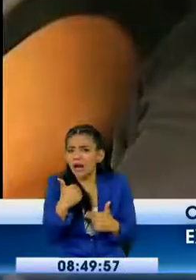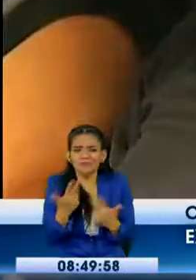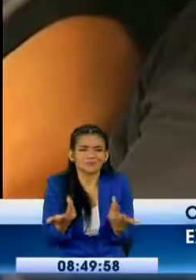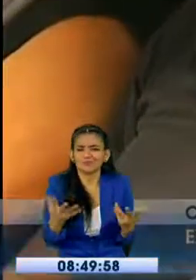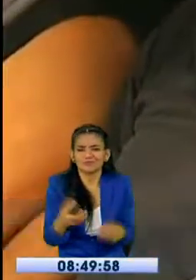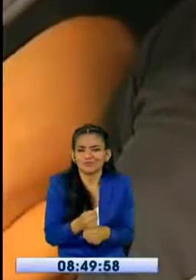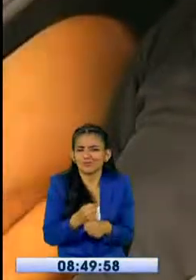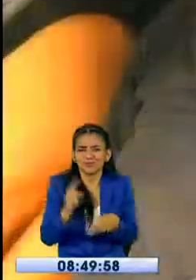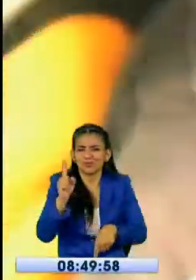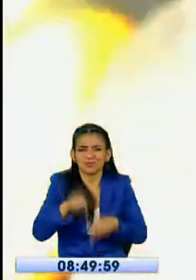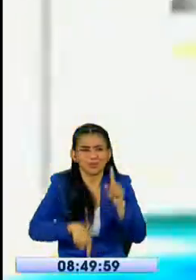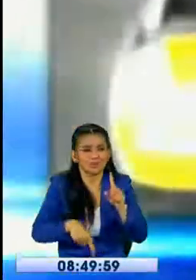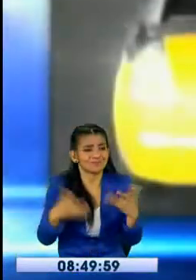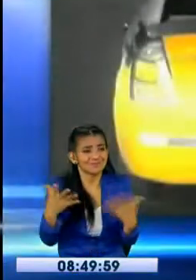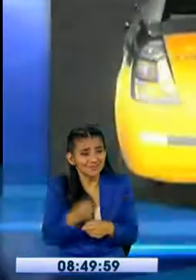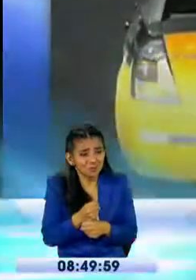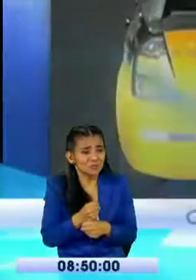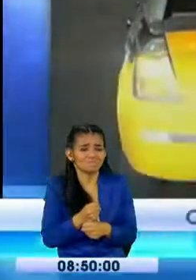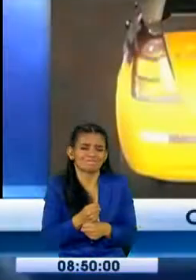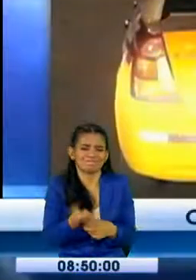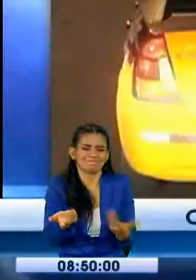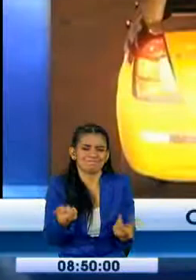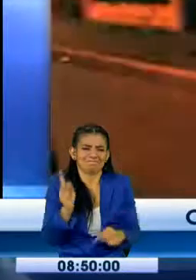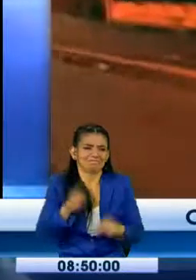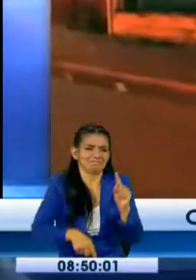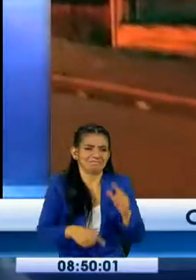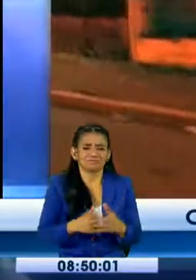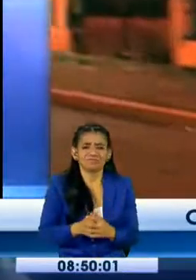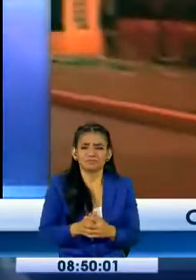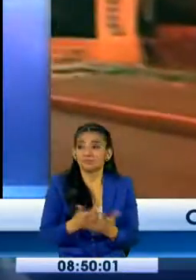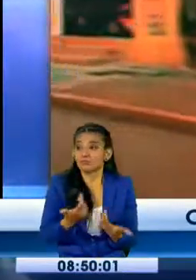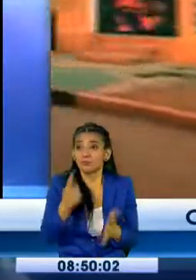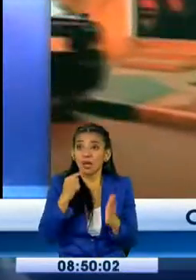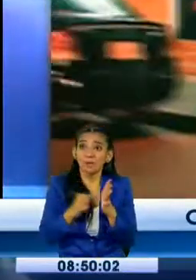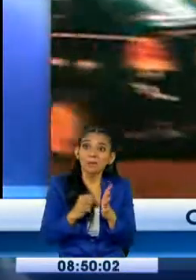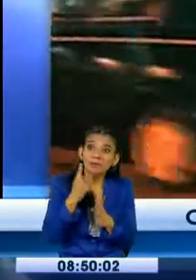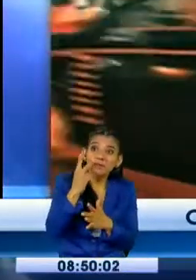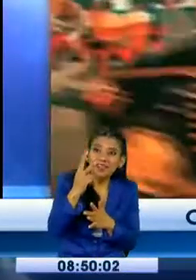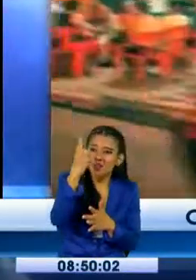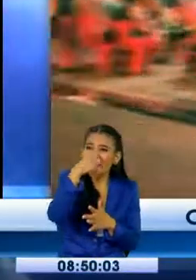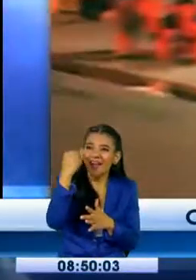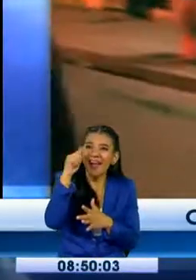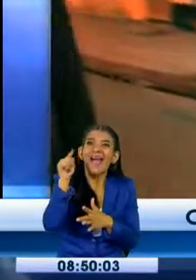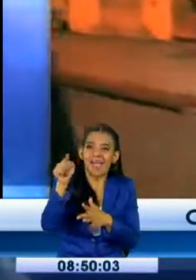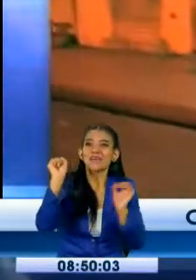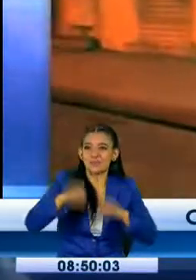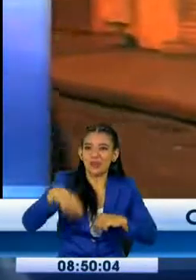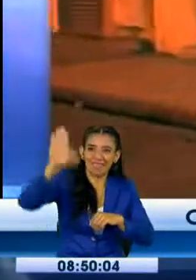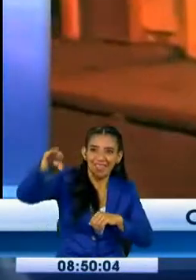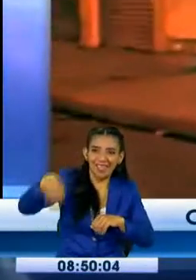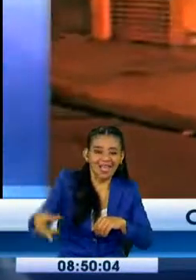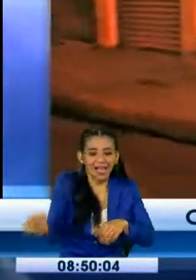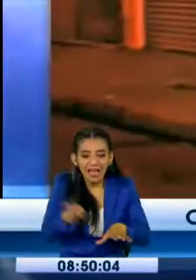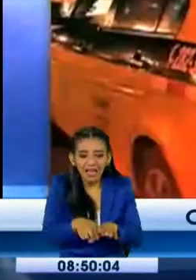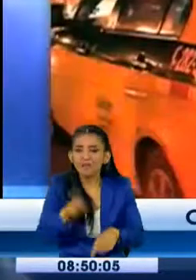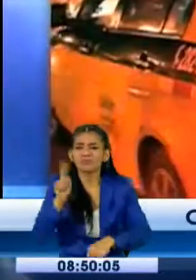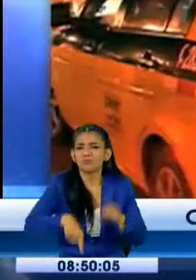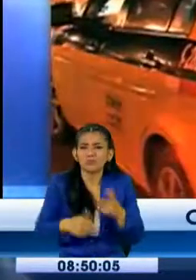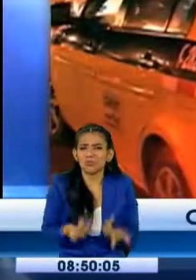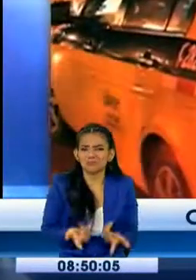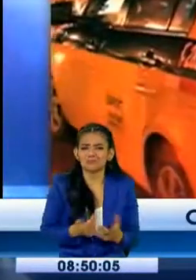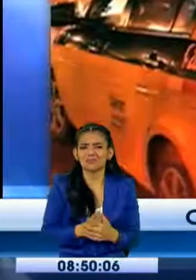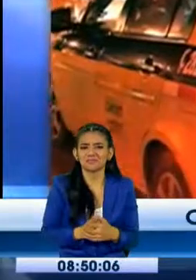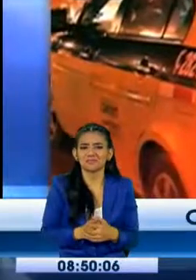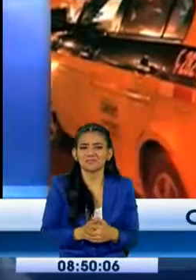verdad, nadie está seguro ahorita en ninguna parte. No se puede ni escoger una persona por la cara, nada, es complicado.